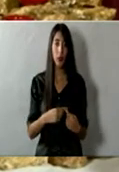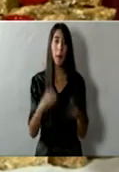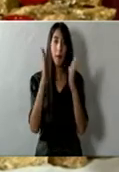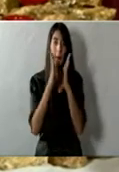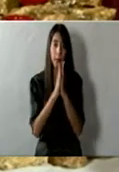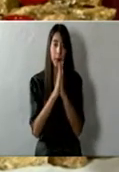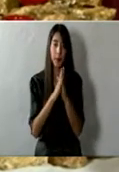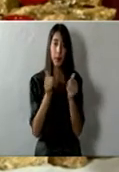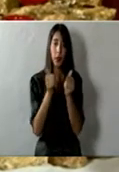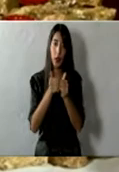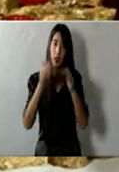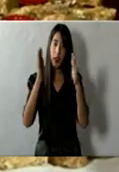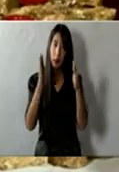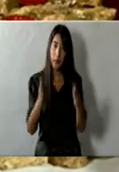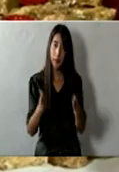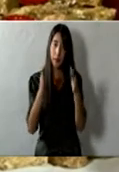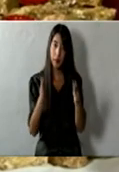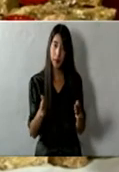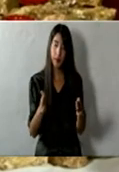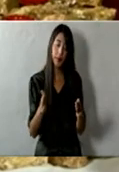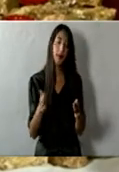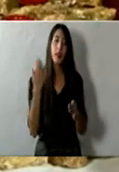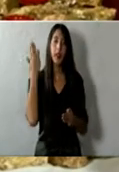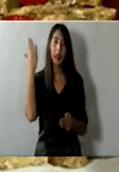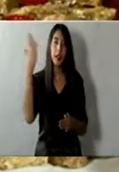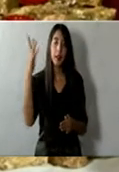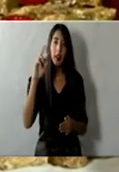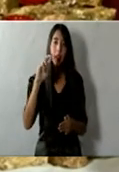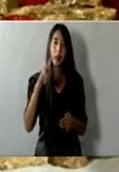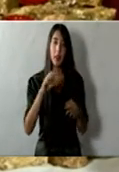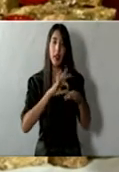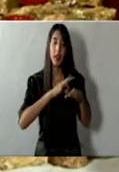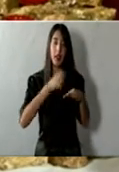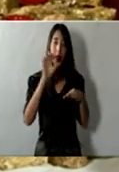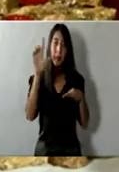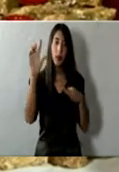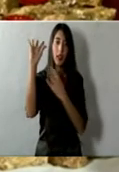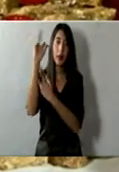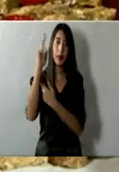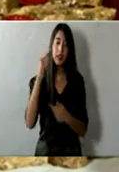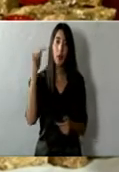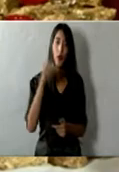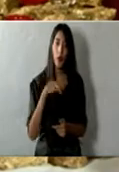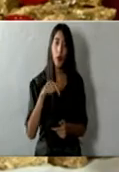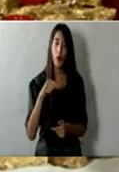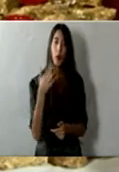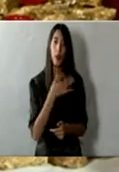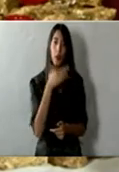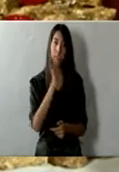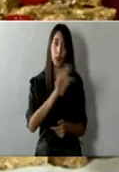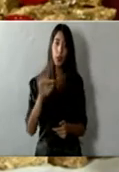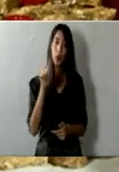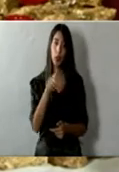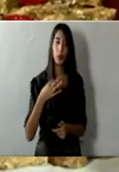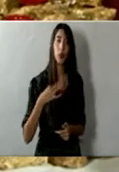el pastor. Vamos a pedirle que el pan, ¿sí?, el pan espiritual de su presencia, hoy toque y traspase tu vida